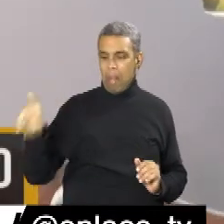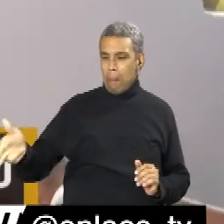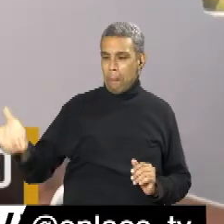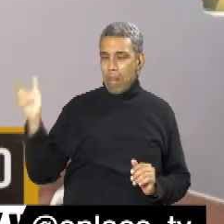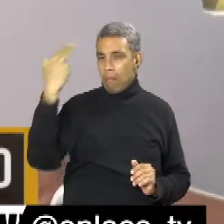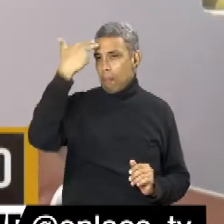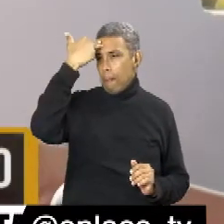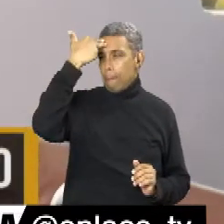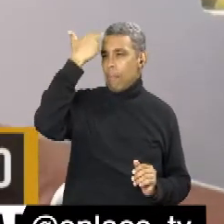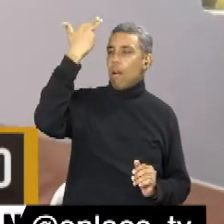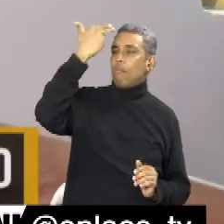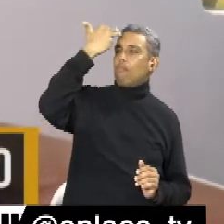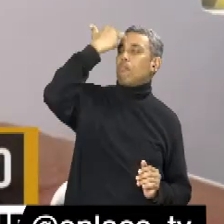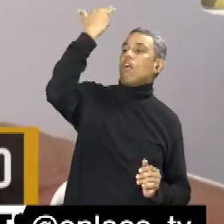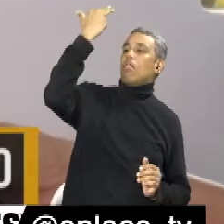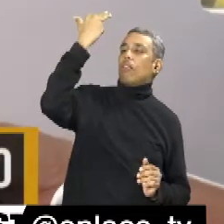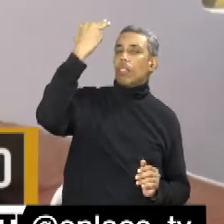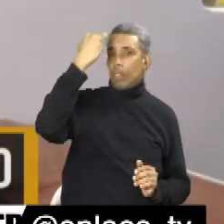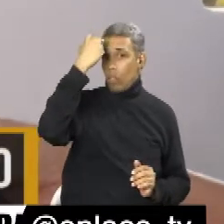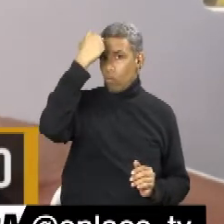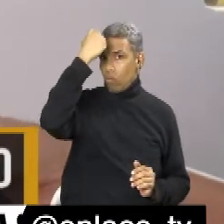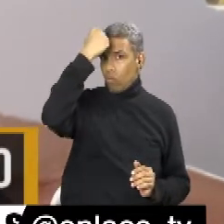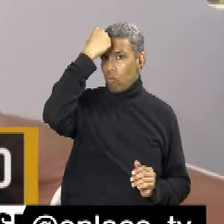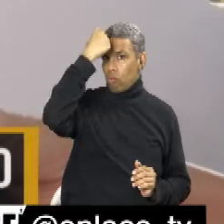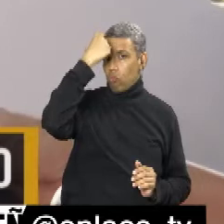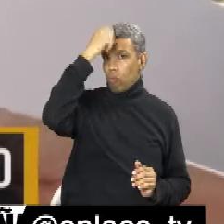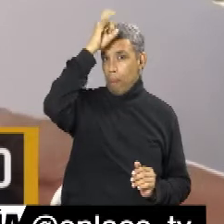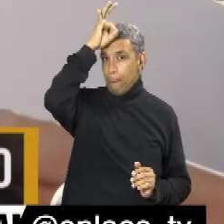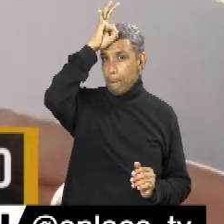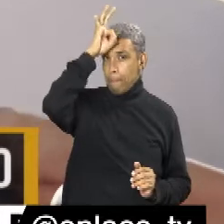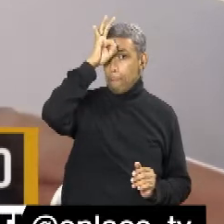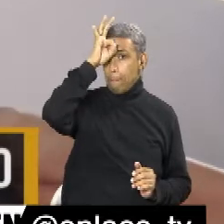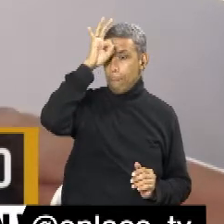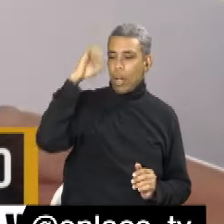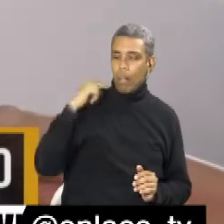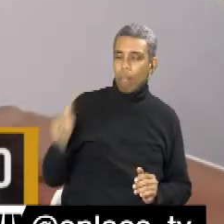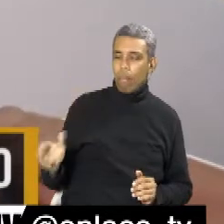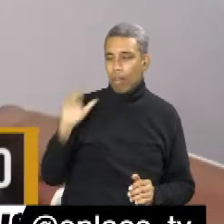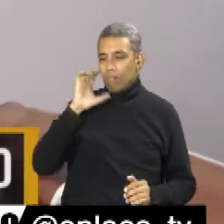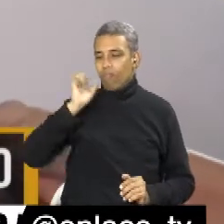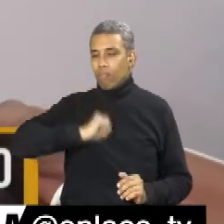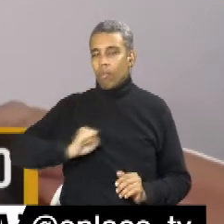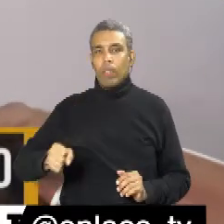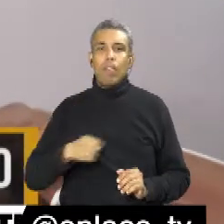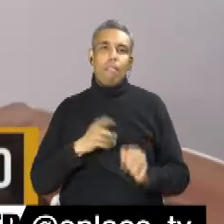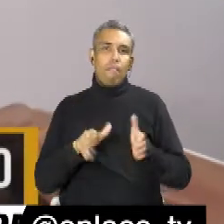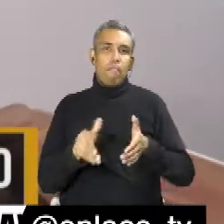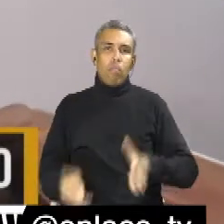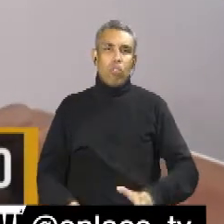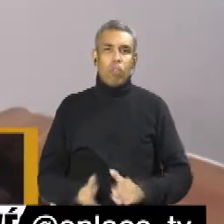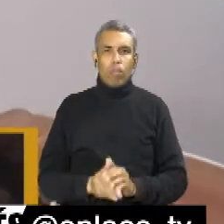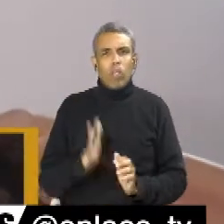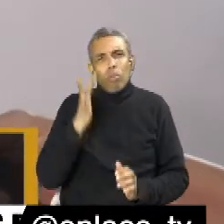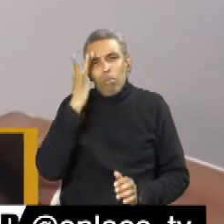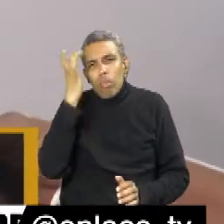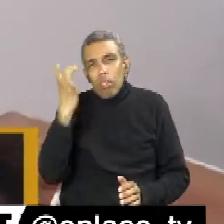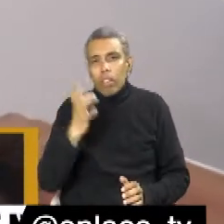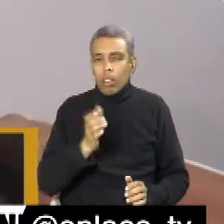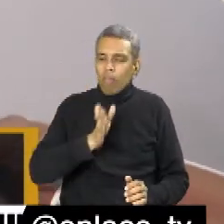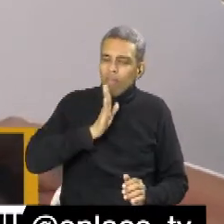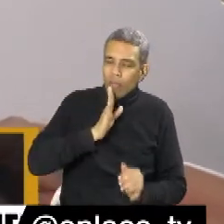Los hechos son extraños y en este momento son materia de investigación. La inspección técnica de